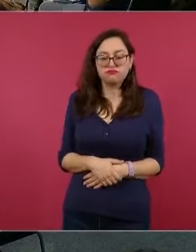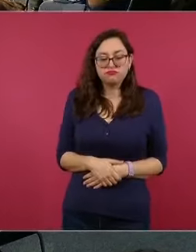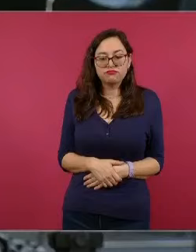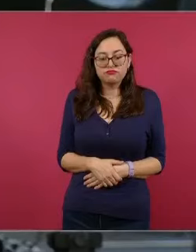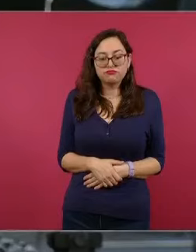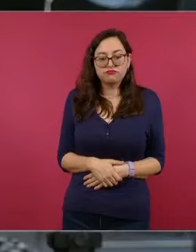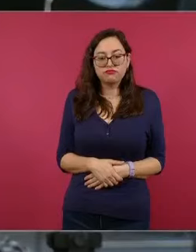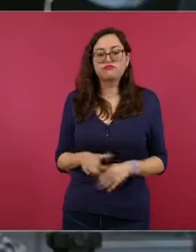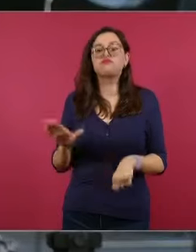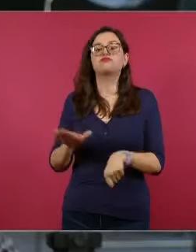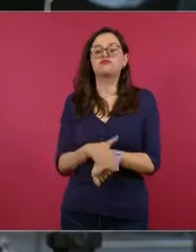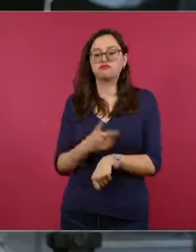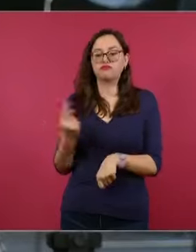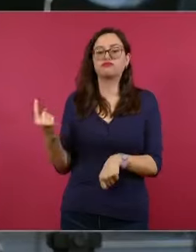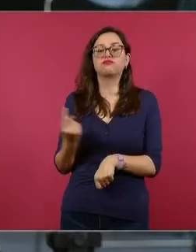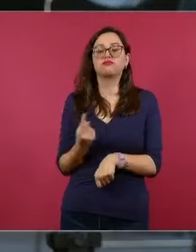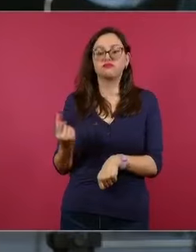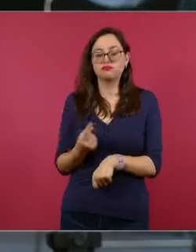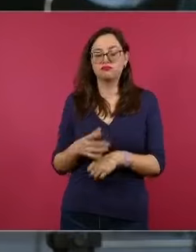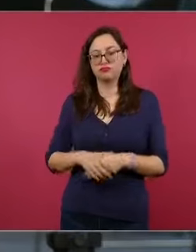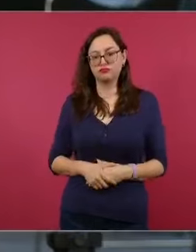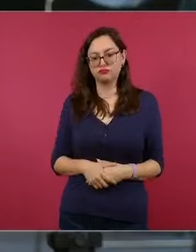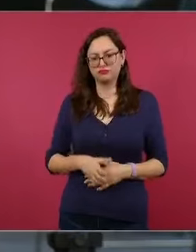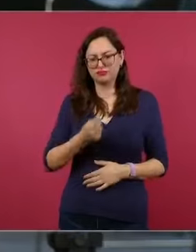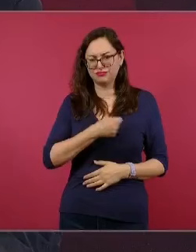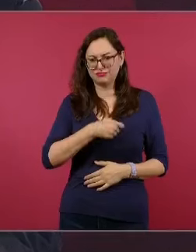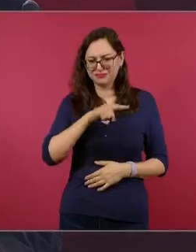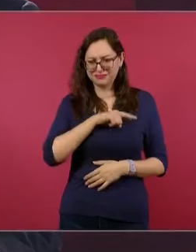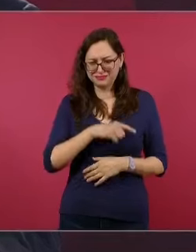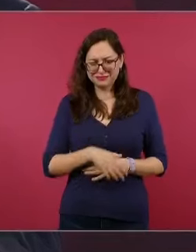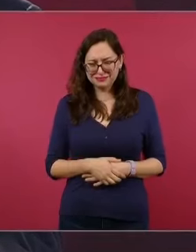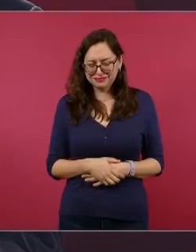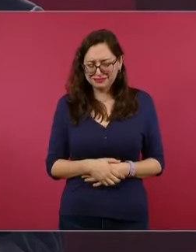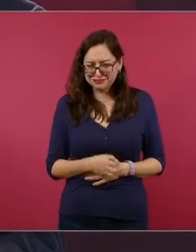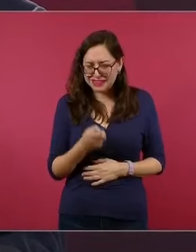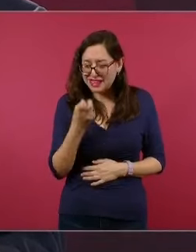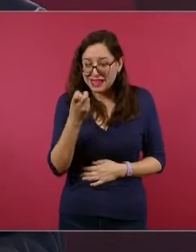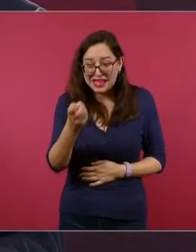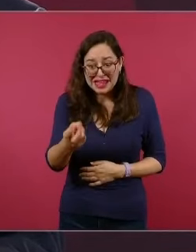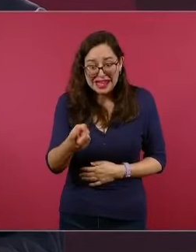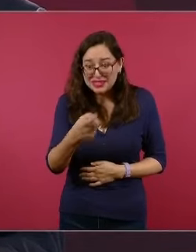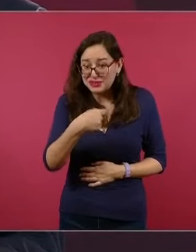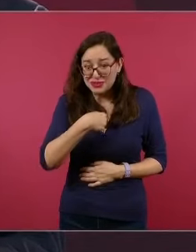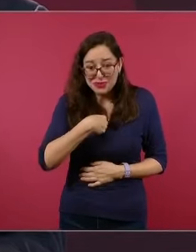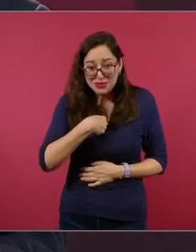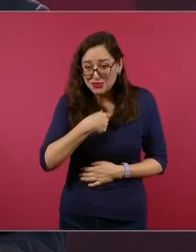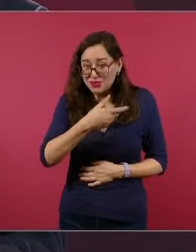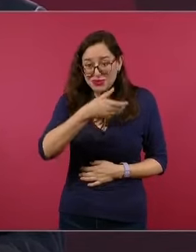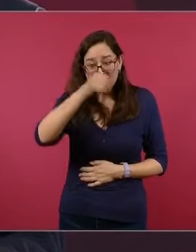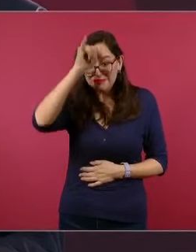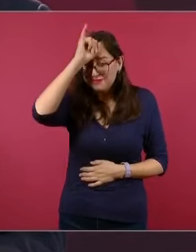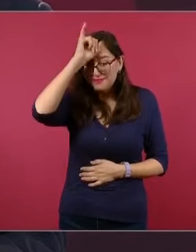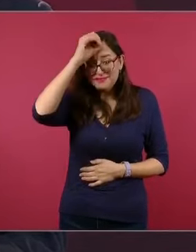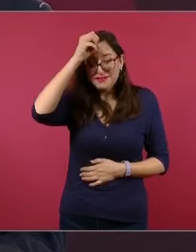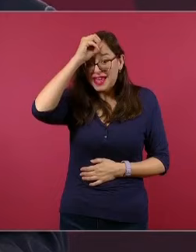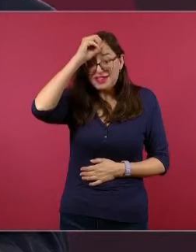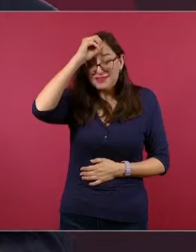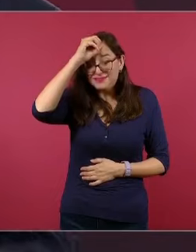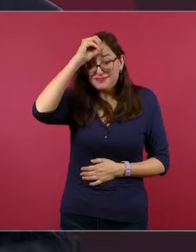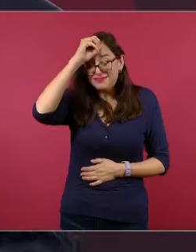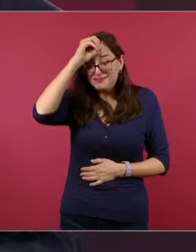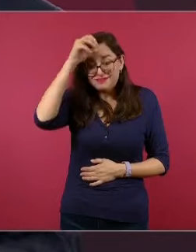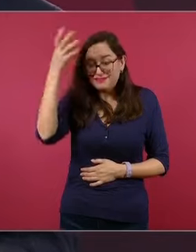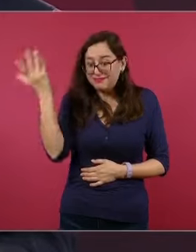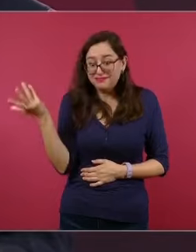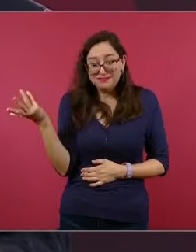qué presidente cuando es algo es la saludo no tengo información de eso hicieron no tengo información déjanos déjanos